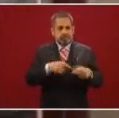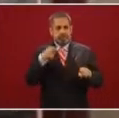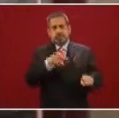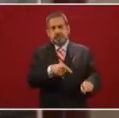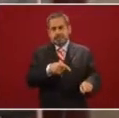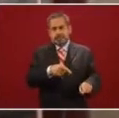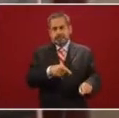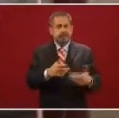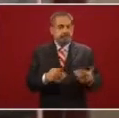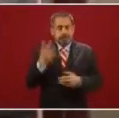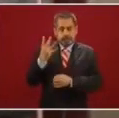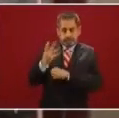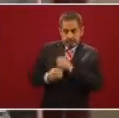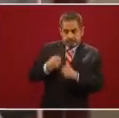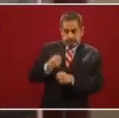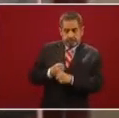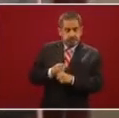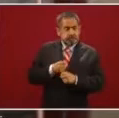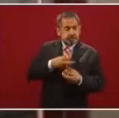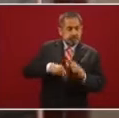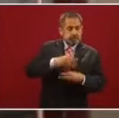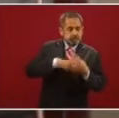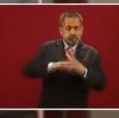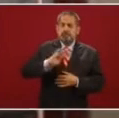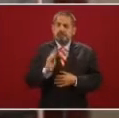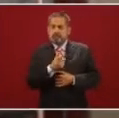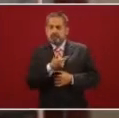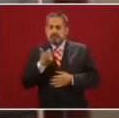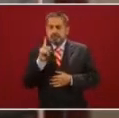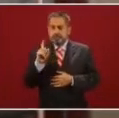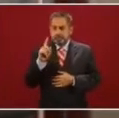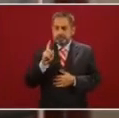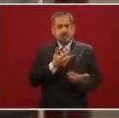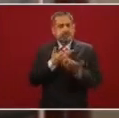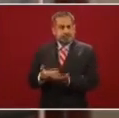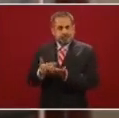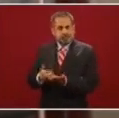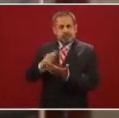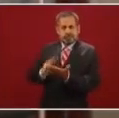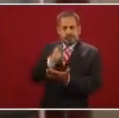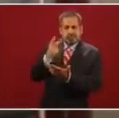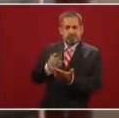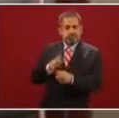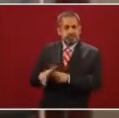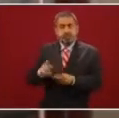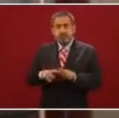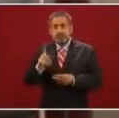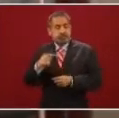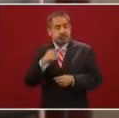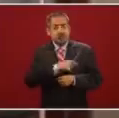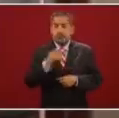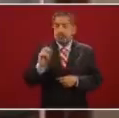establecido, que en 4 años piensa devolver 4 veces la cantidad de agua que tome, pero ONGs y